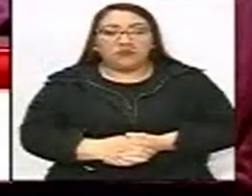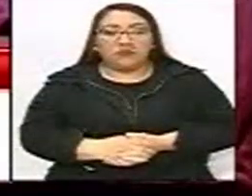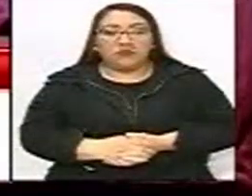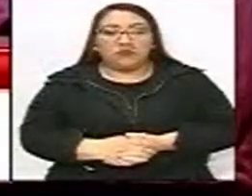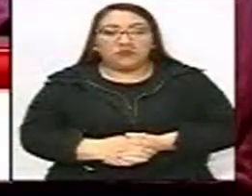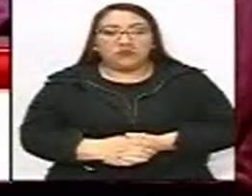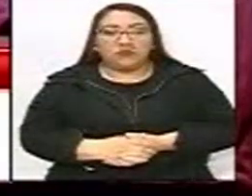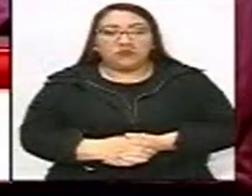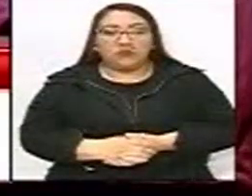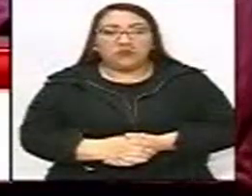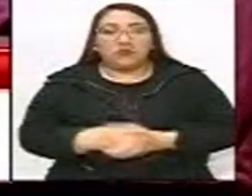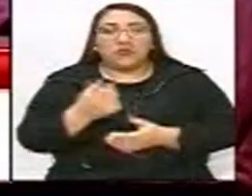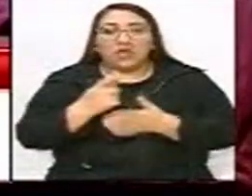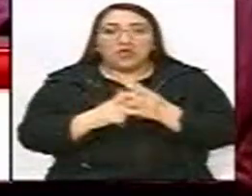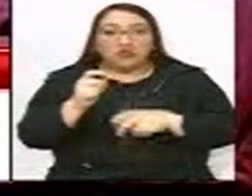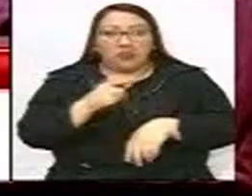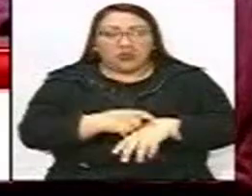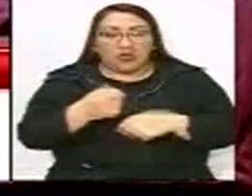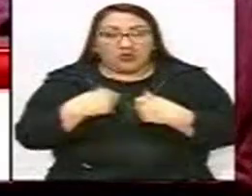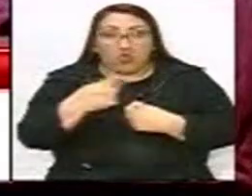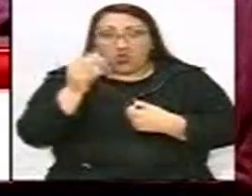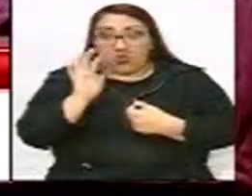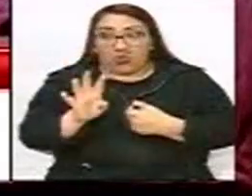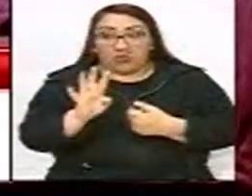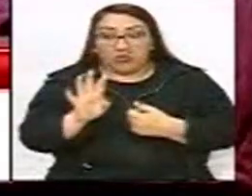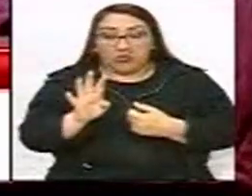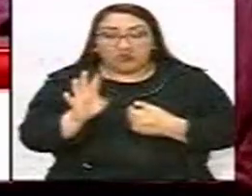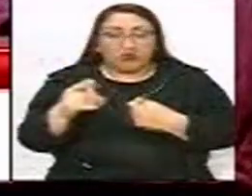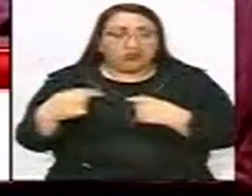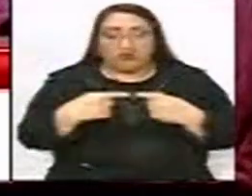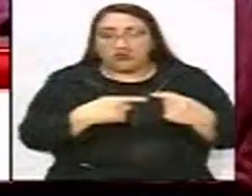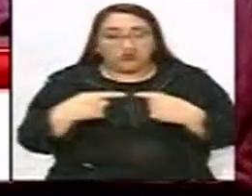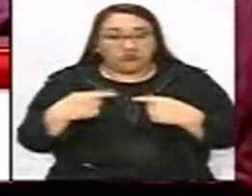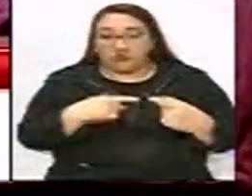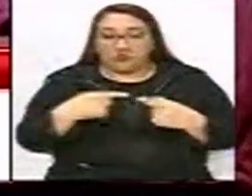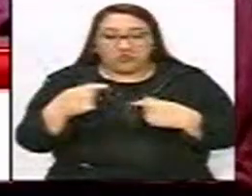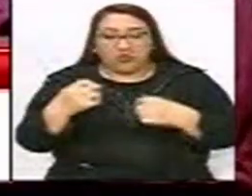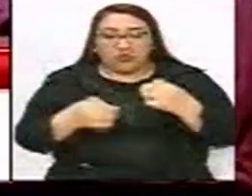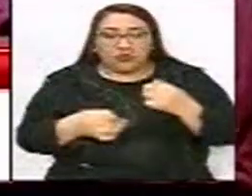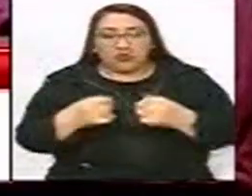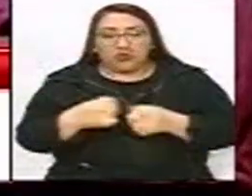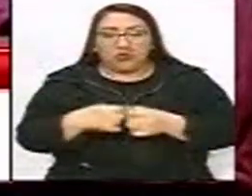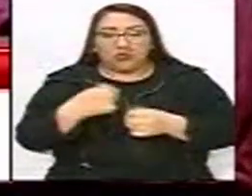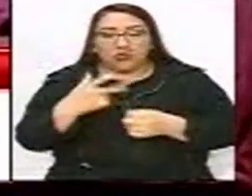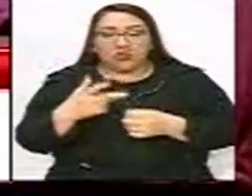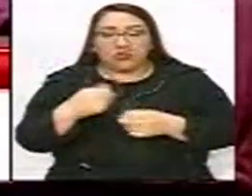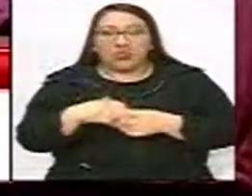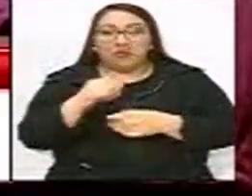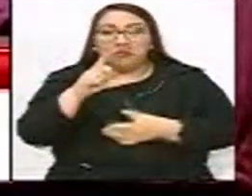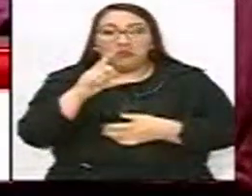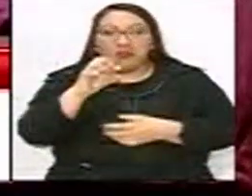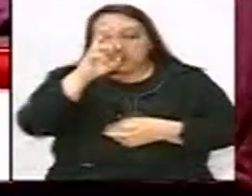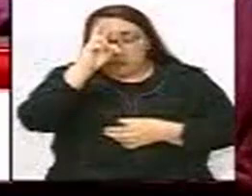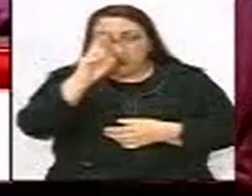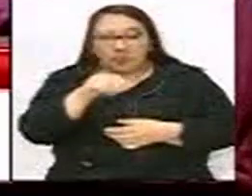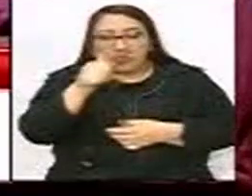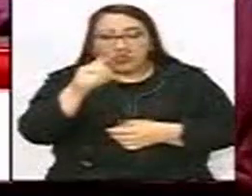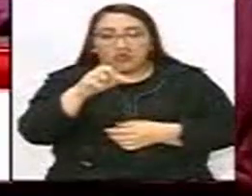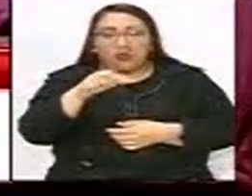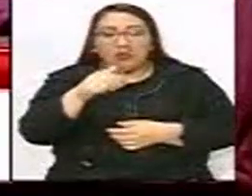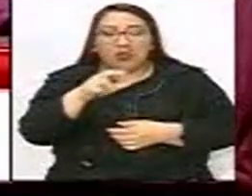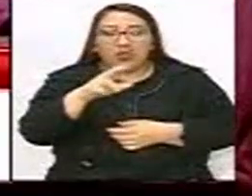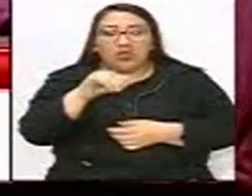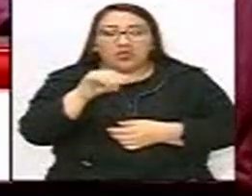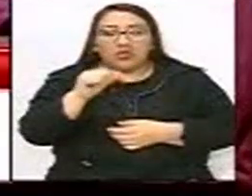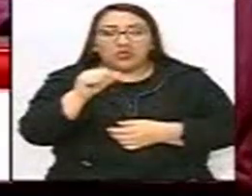momento tenemos nosotros cuatro arbitrajes, tres en el Perú y uno en París,